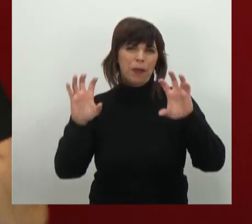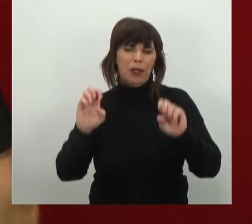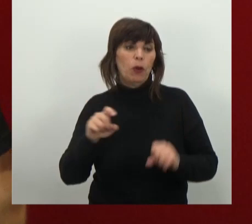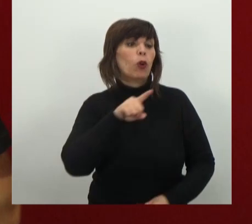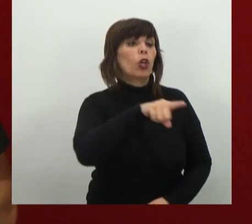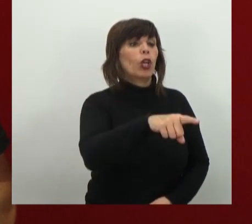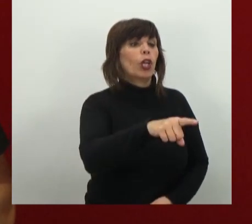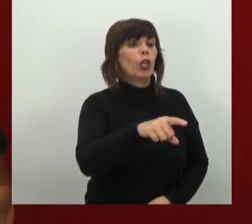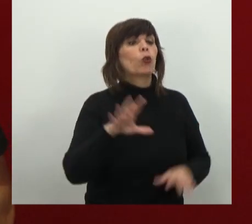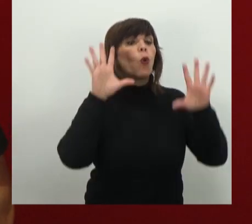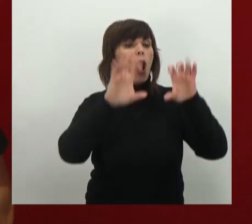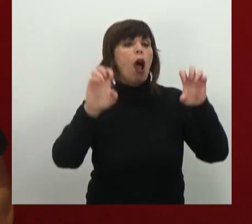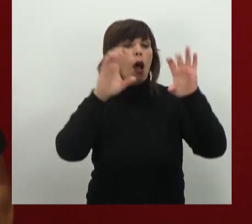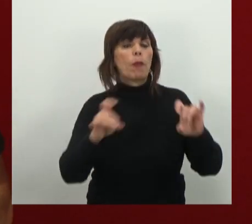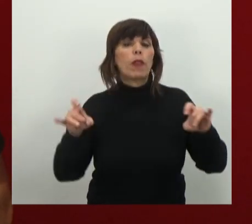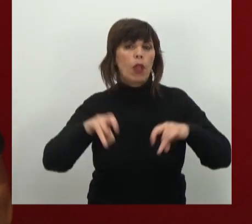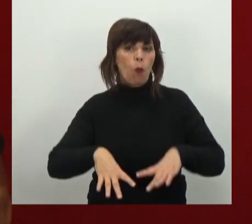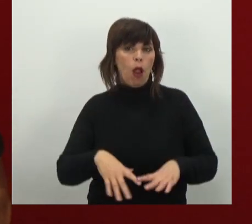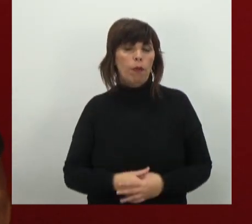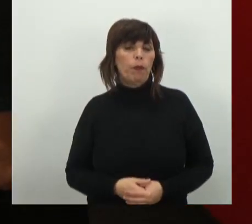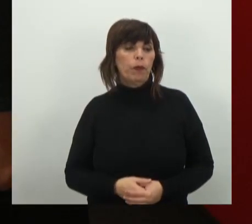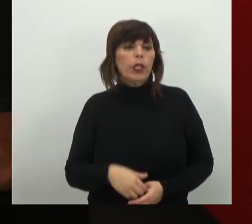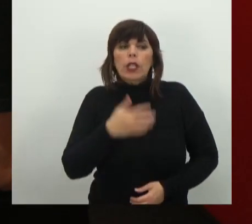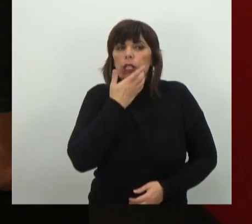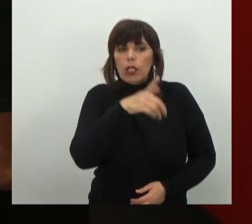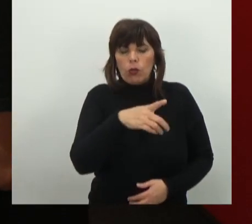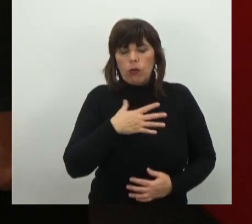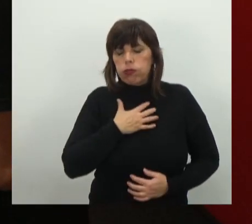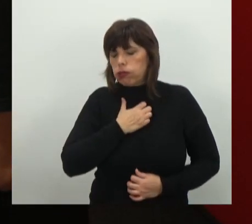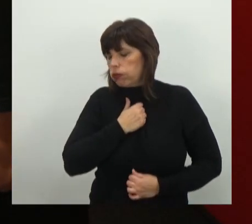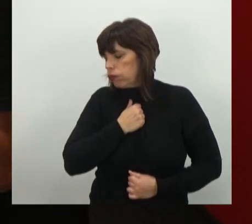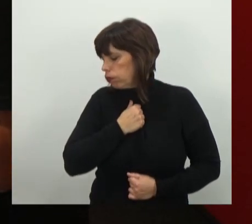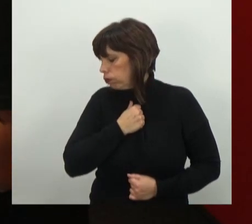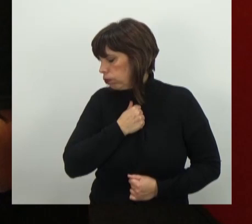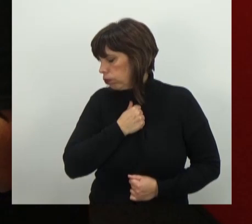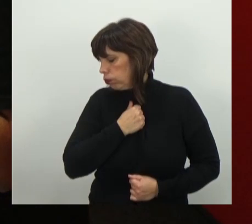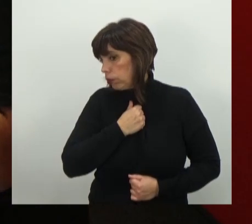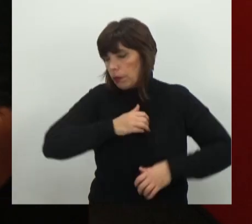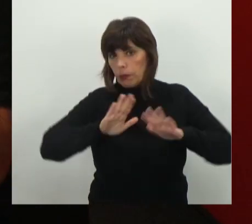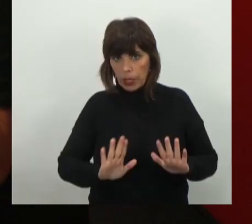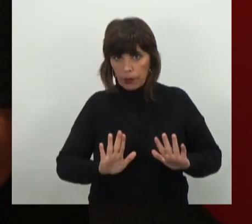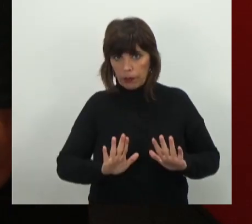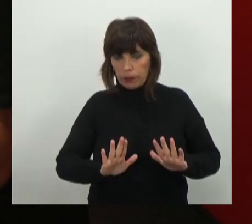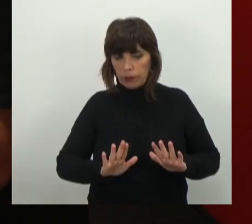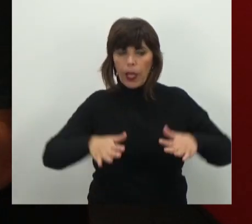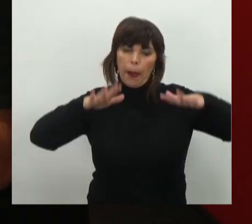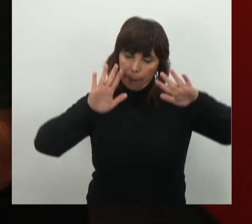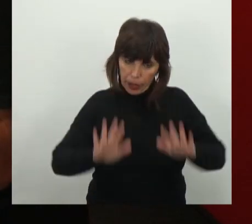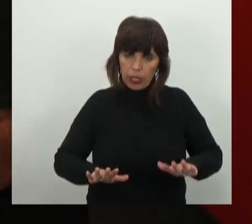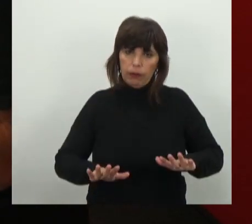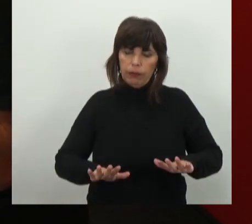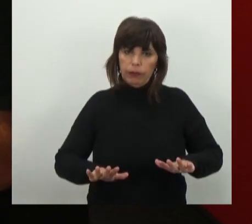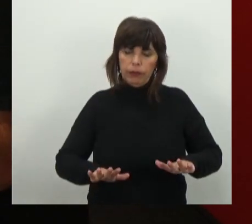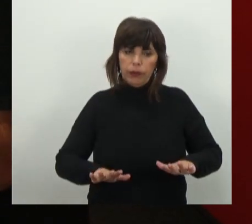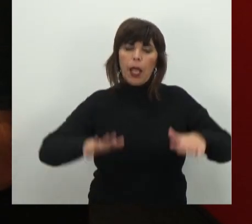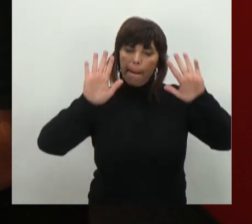tuya. Y siempre que estés agobiado, para el tren, para la moto,